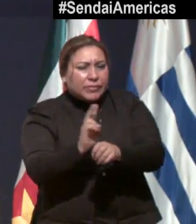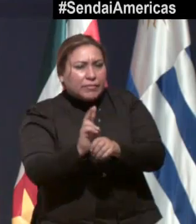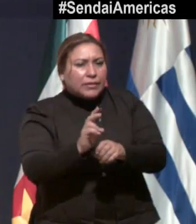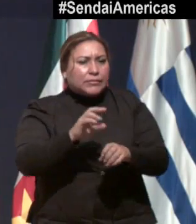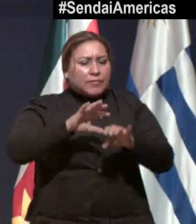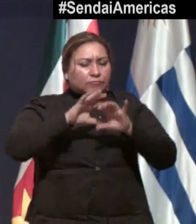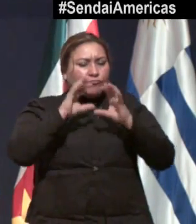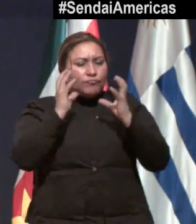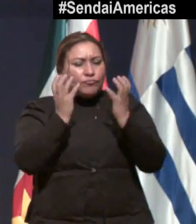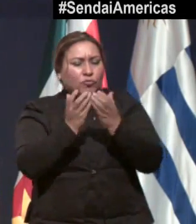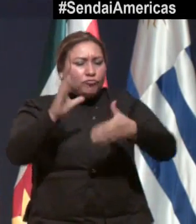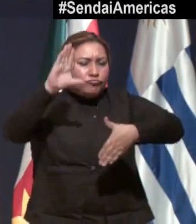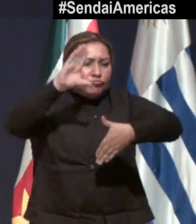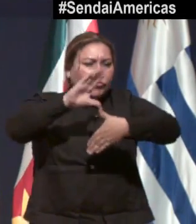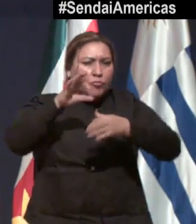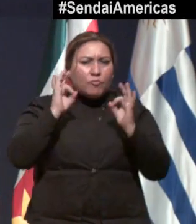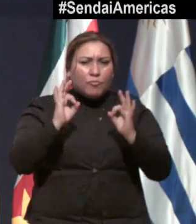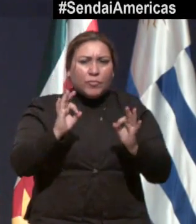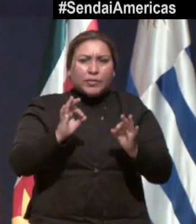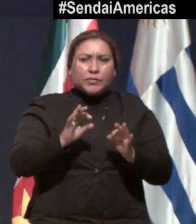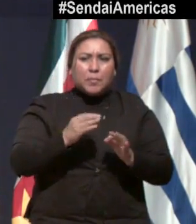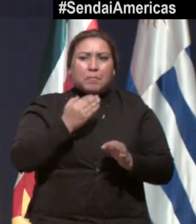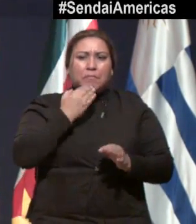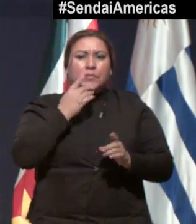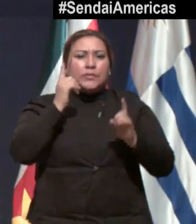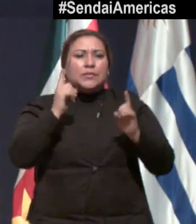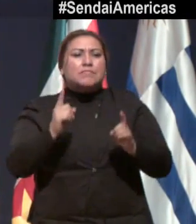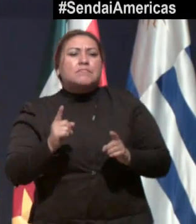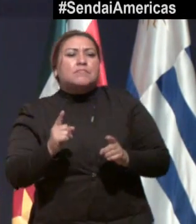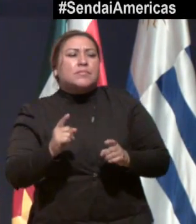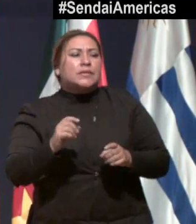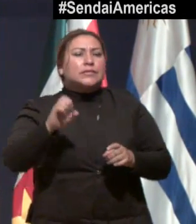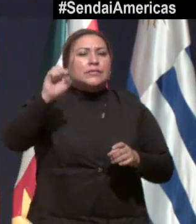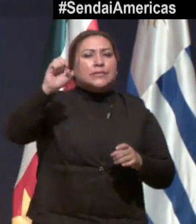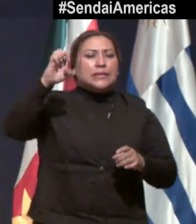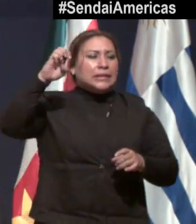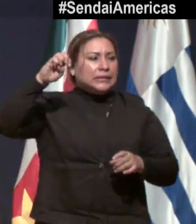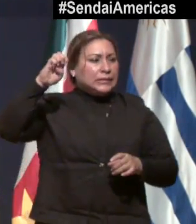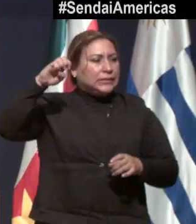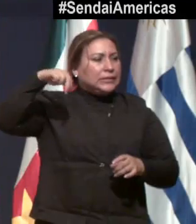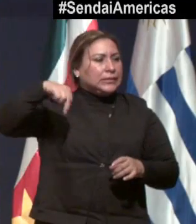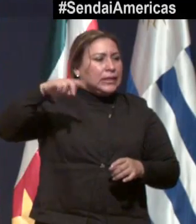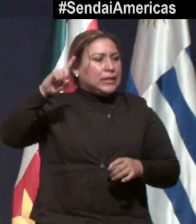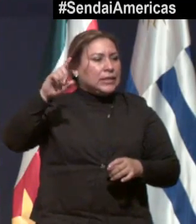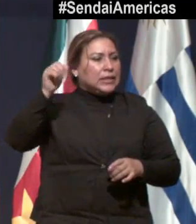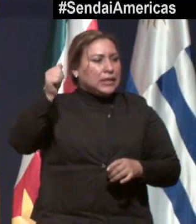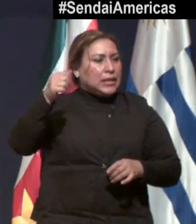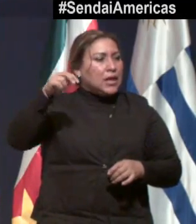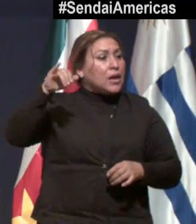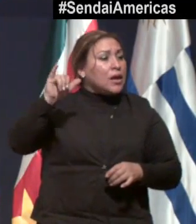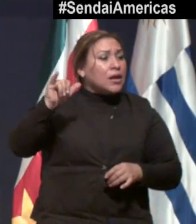regional. Pero también Sendai nos enseña que necesitamos una gestión